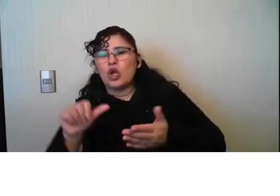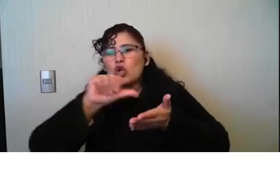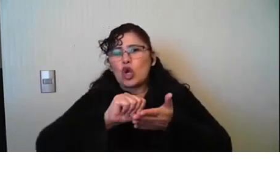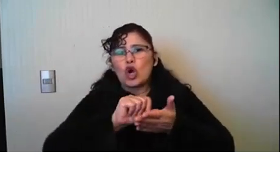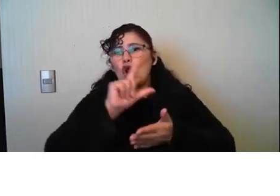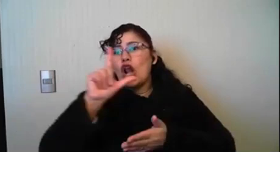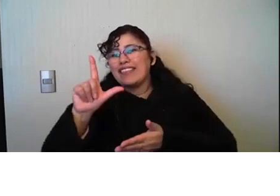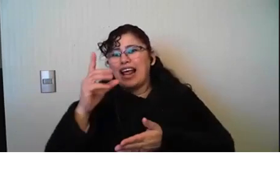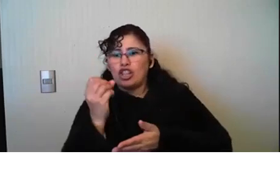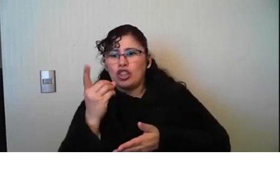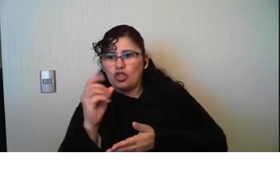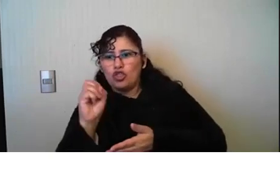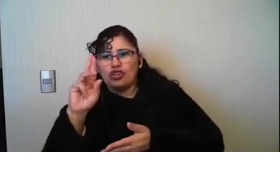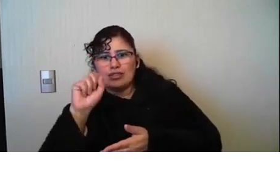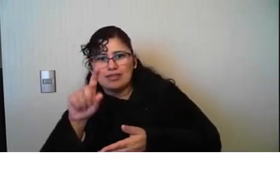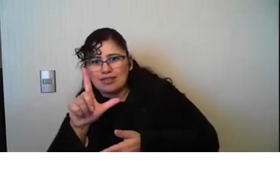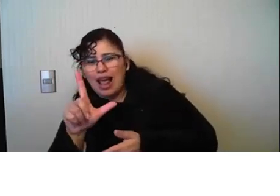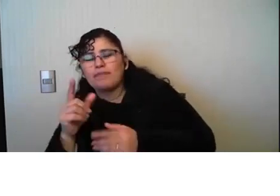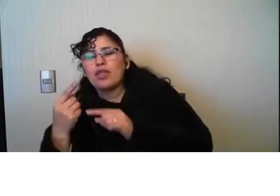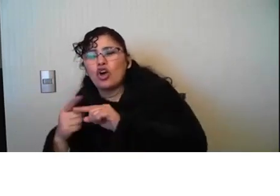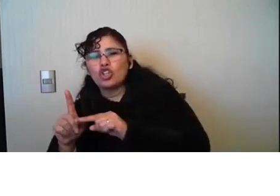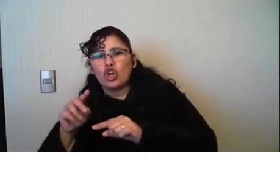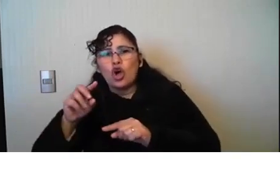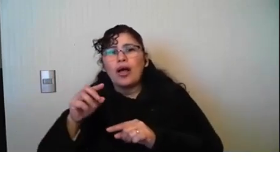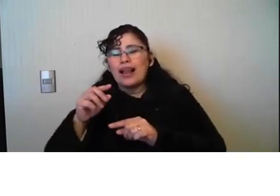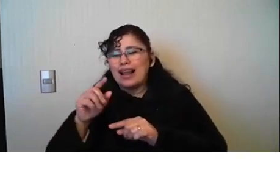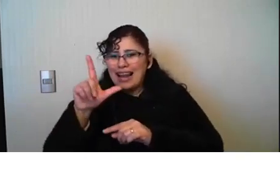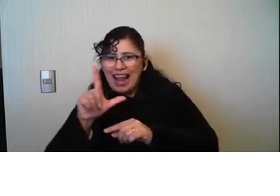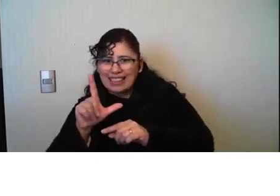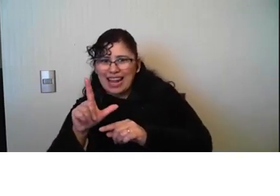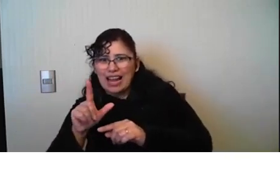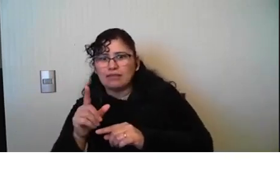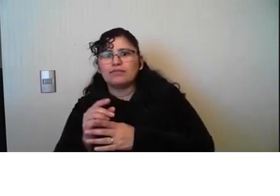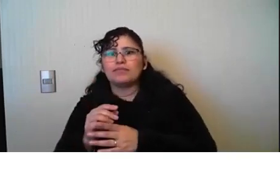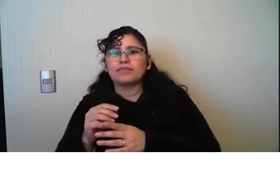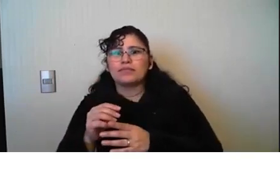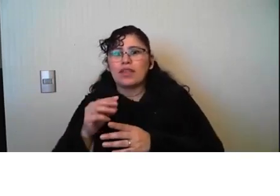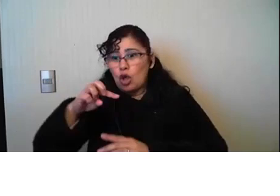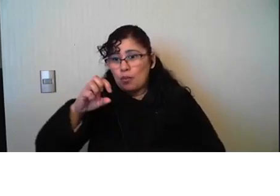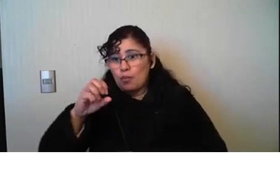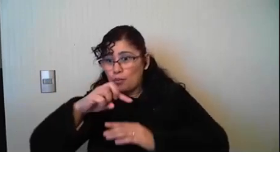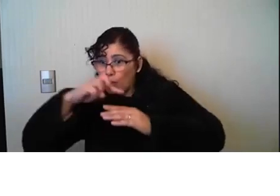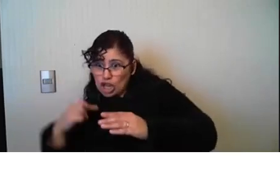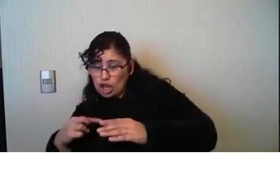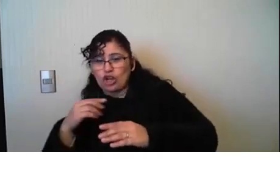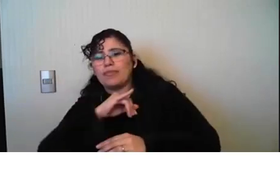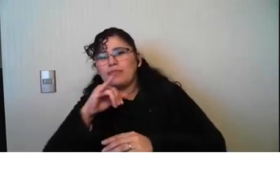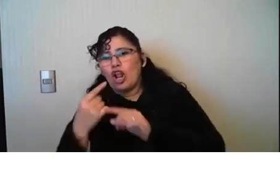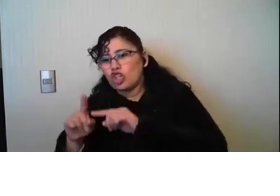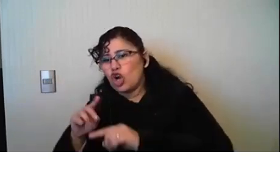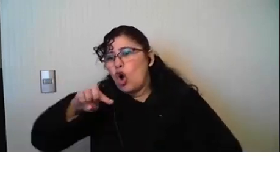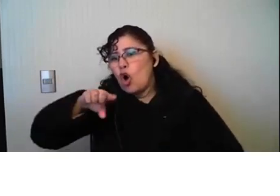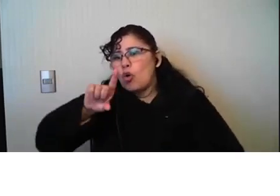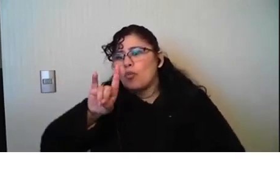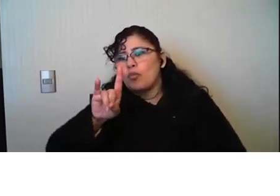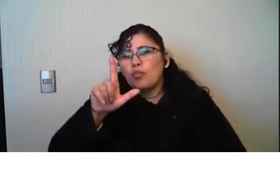el lateral posterior y el pulvinar. Y más allá del tálamo, como dice su palabra, metatálamo, la